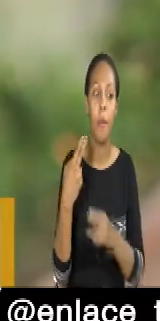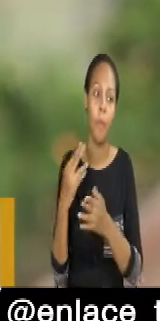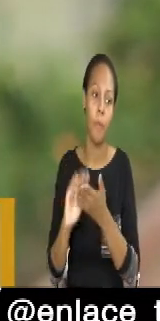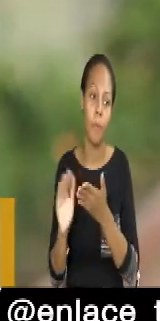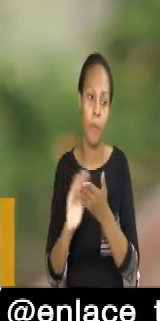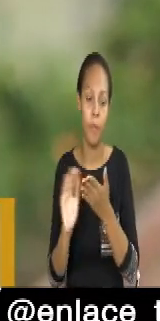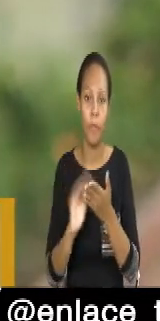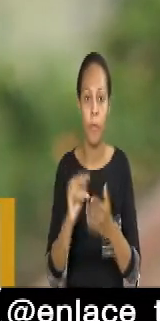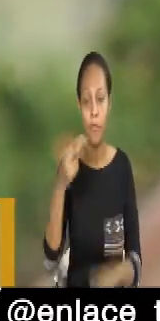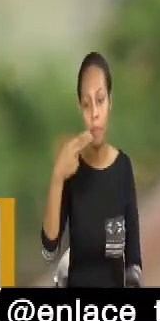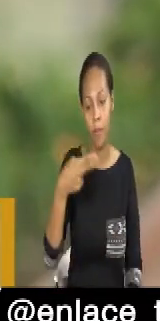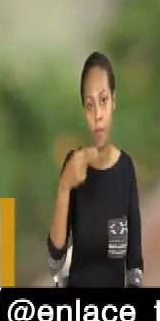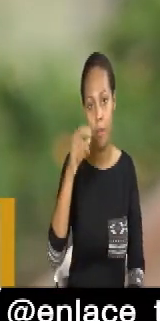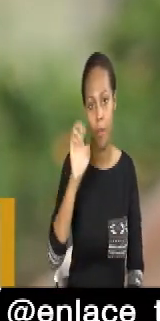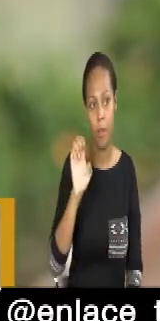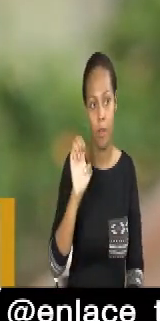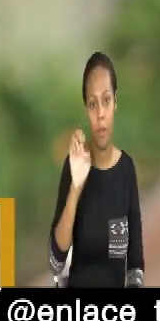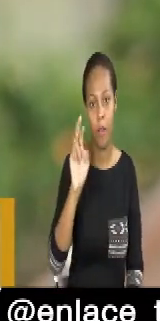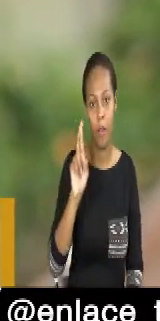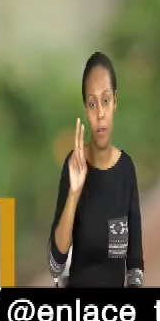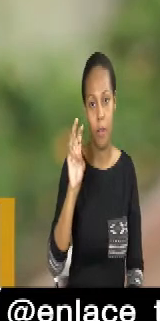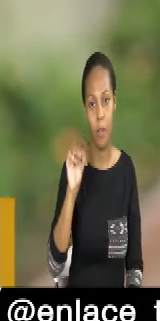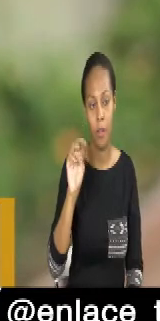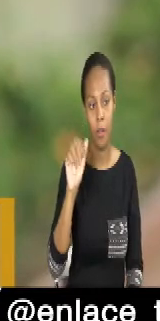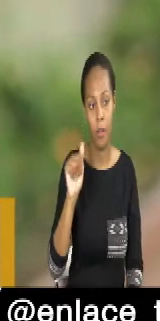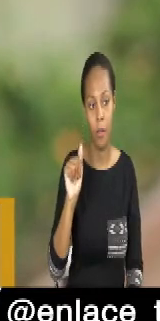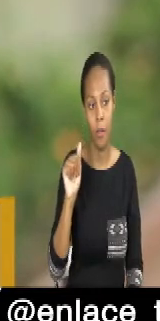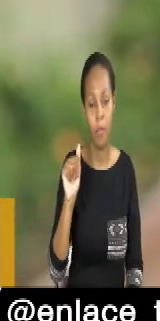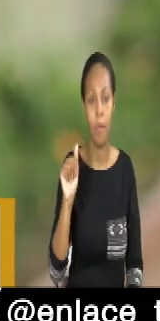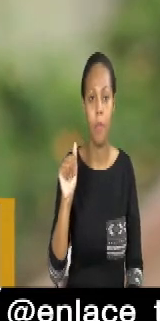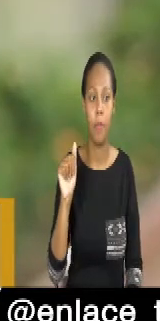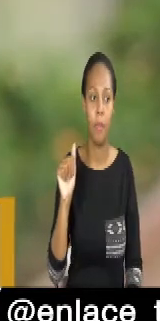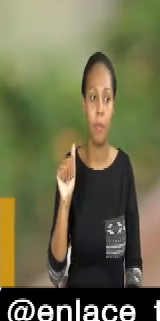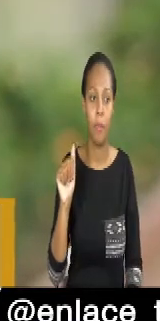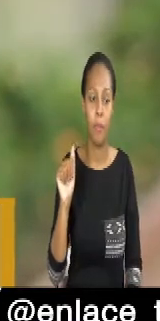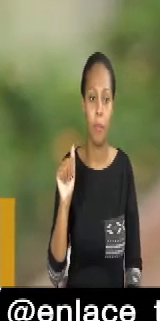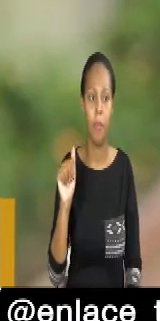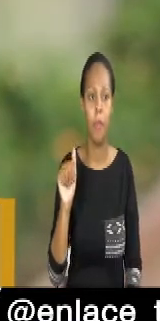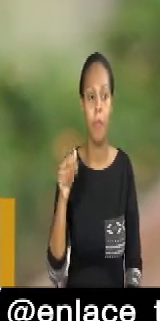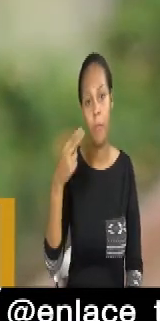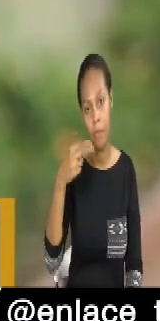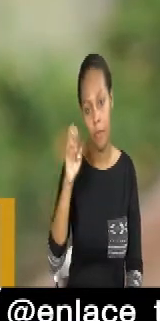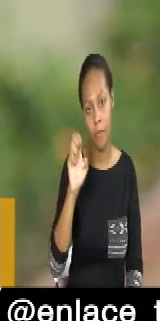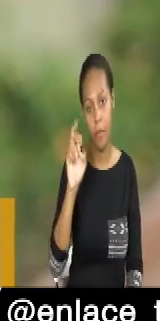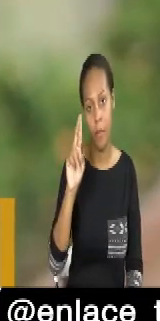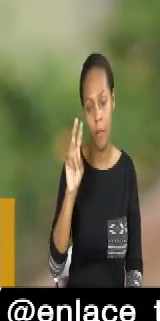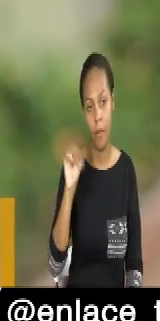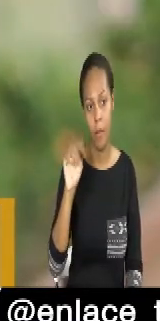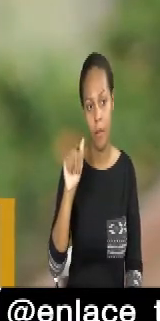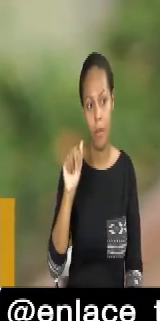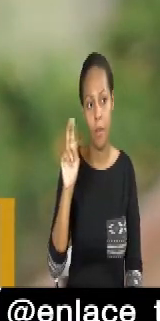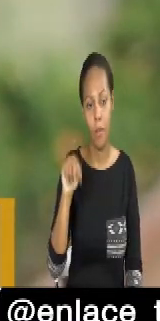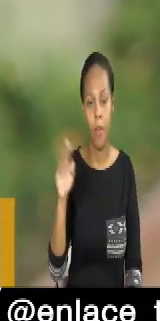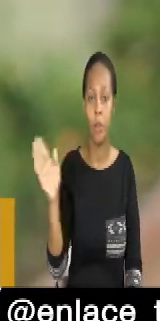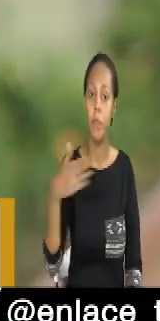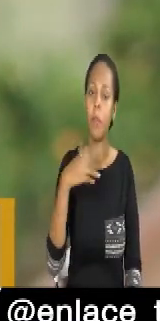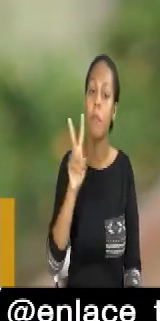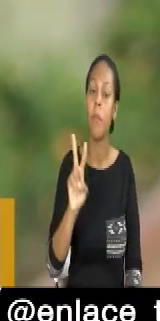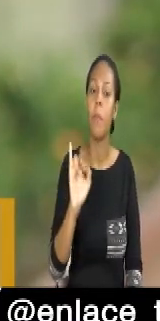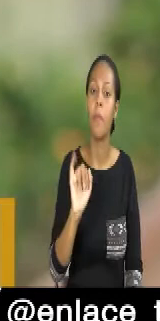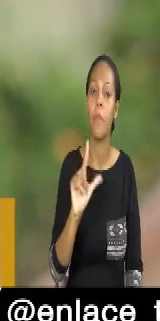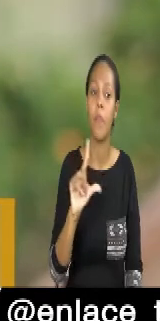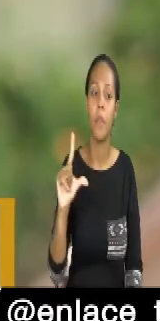poco, la gente escribe Hernán en vez de Herman, o Germán Villegas Se Prendió el Bombillo. Ahí le